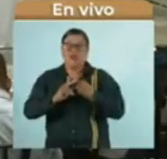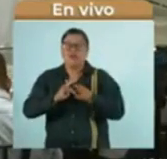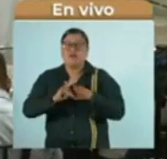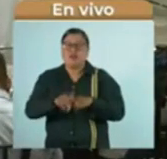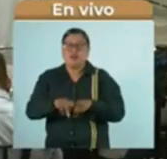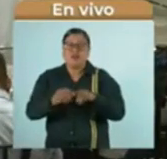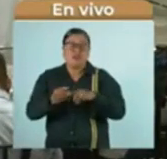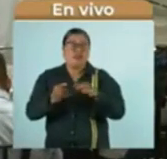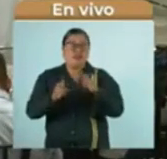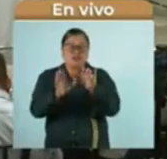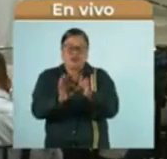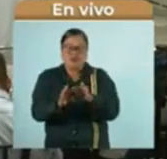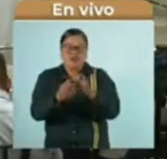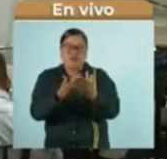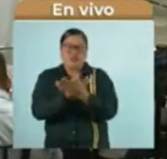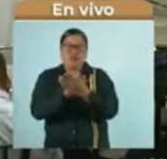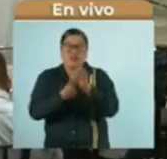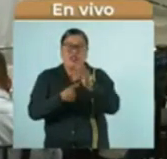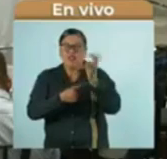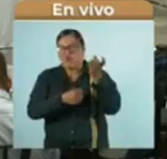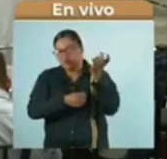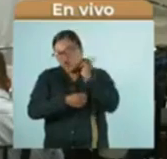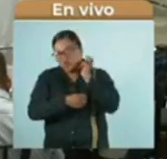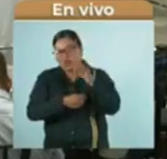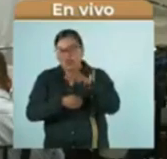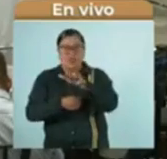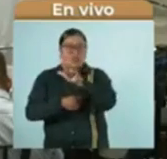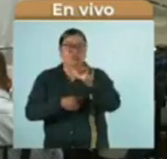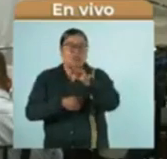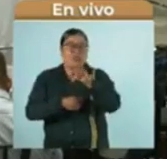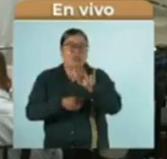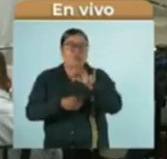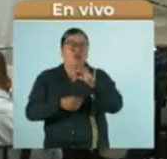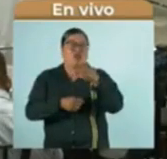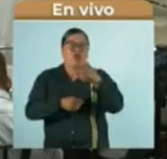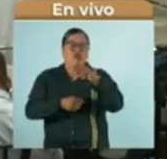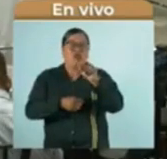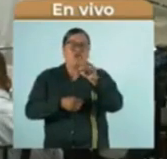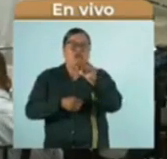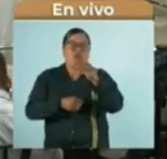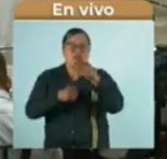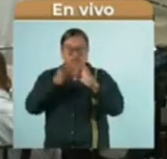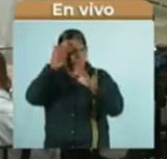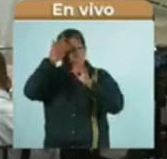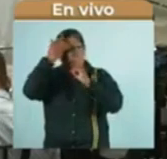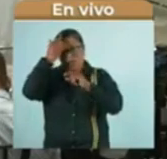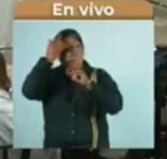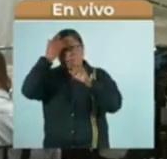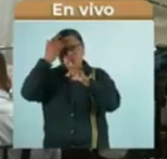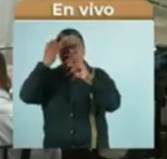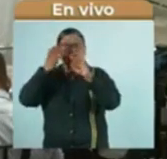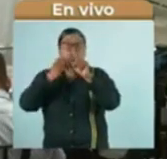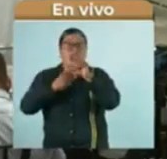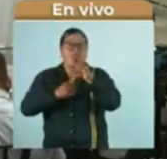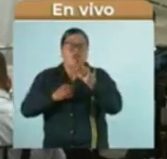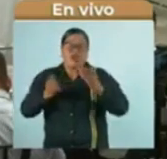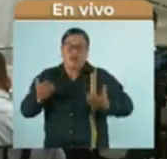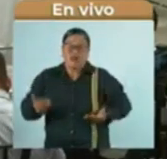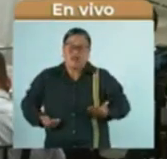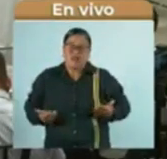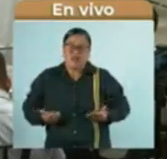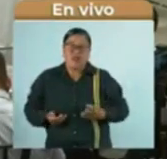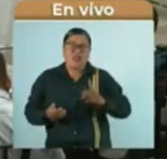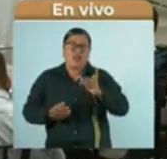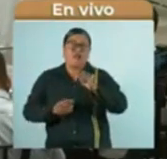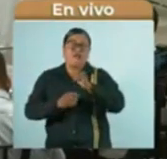cueva del murciélago murciélago pasando por el llano del wisache Peña derrumbadero el baile